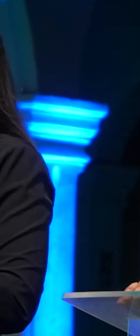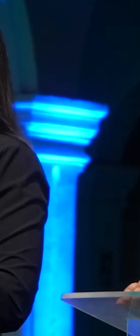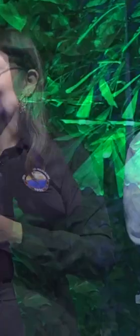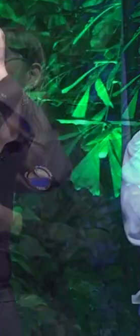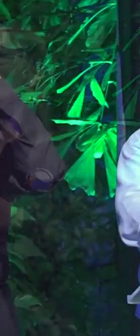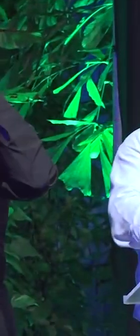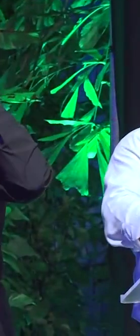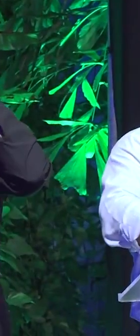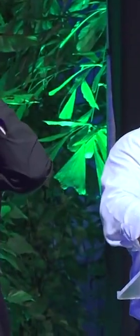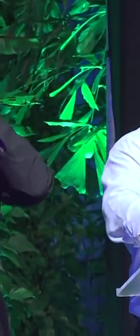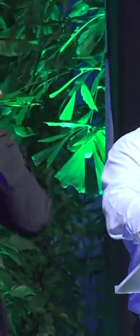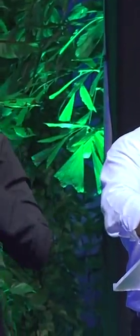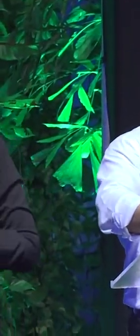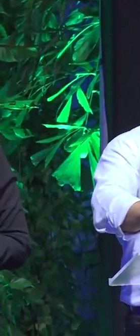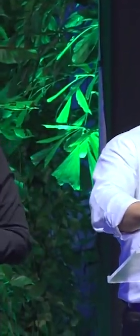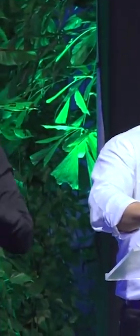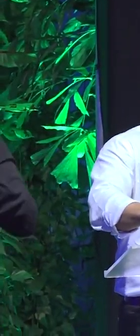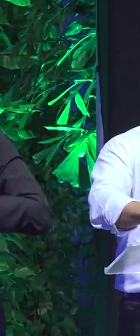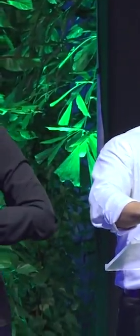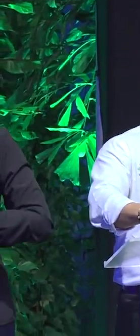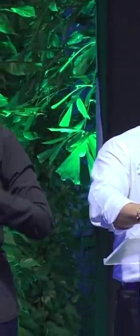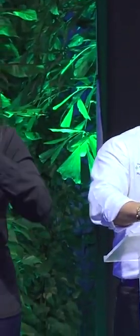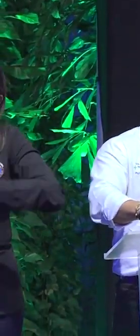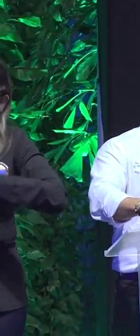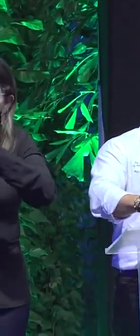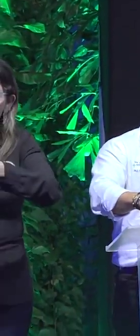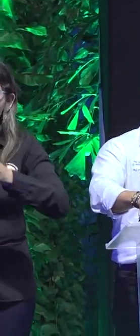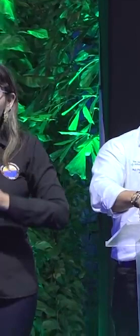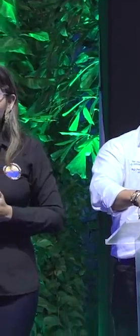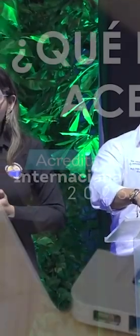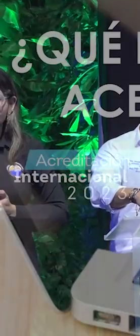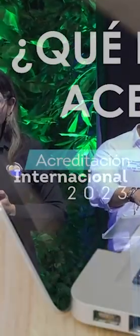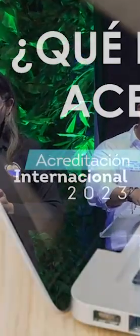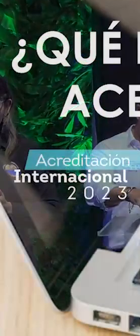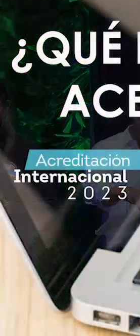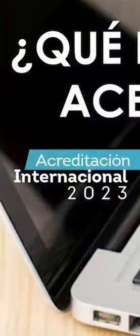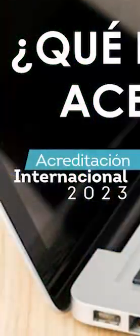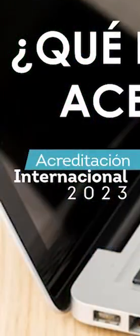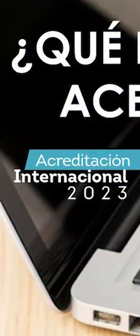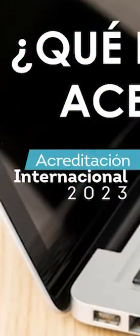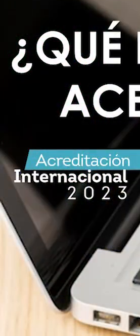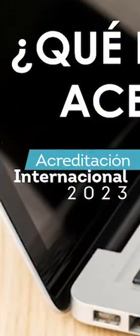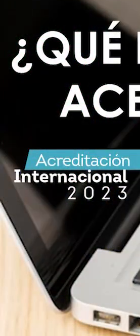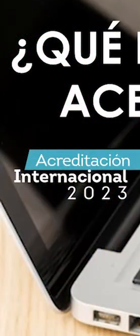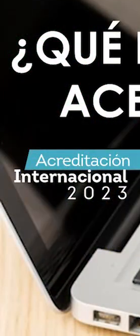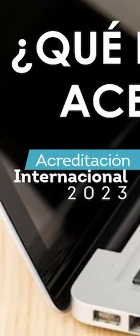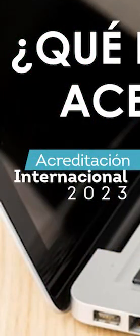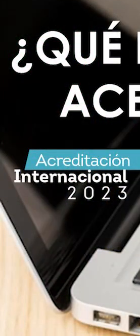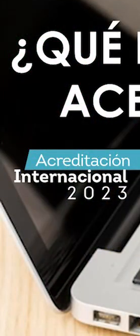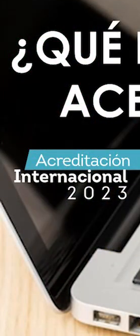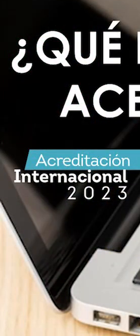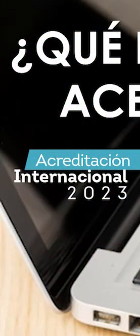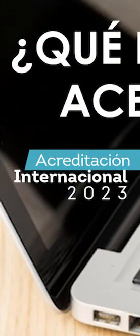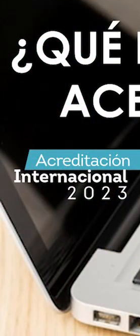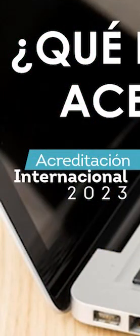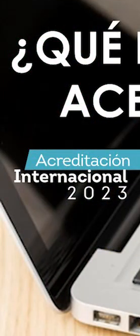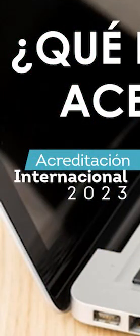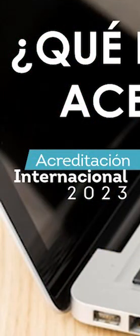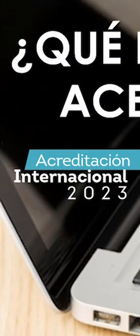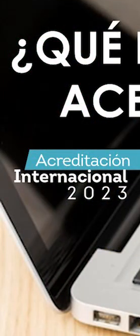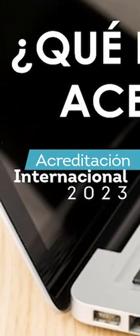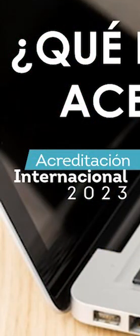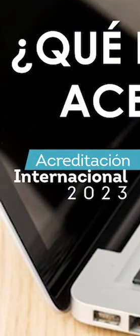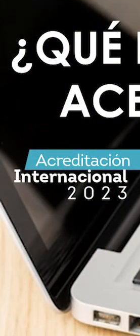2021 e iniciamos un proceso con el Consejo Internacional